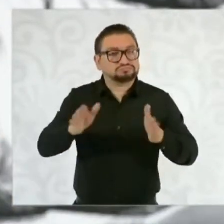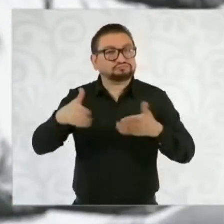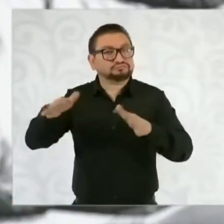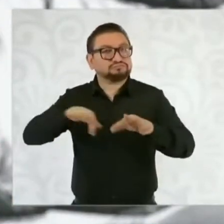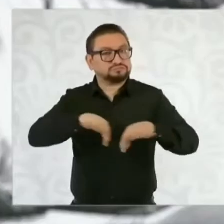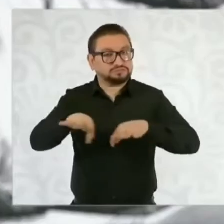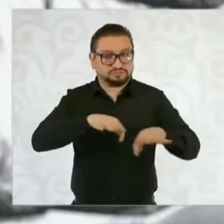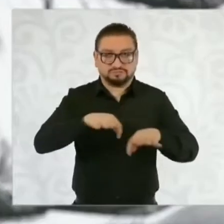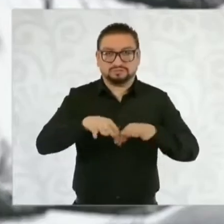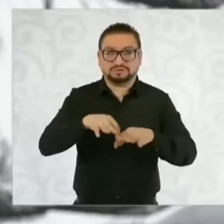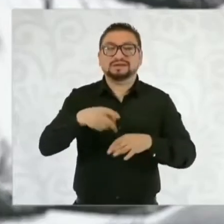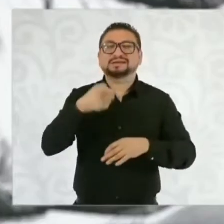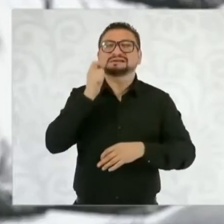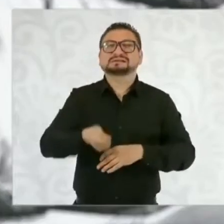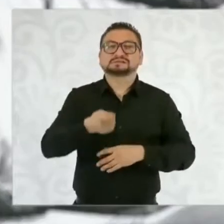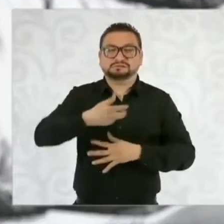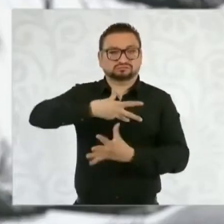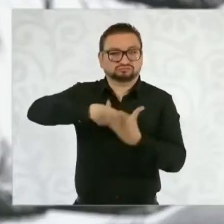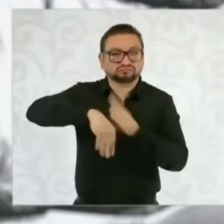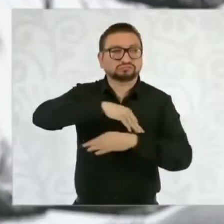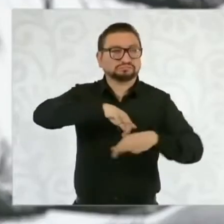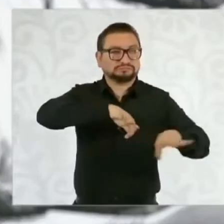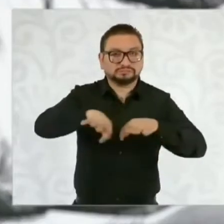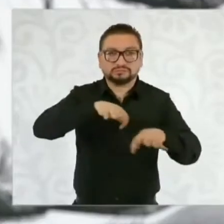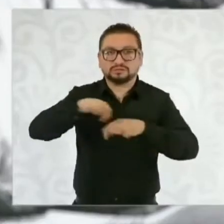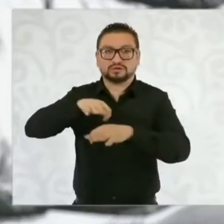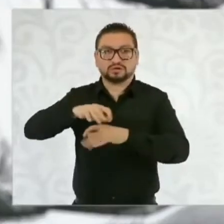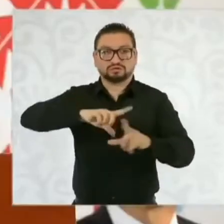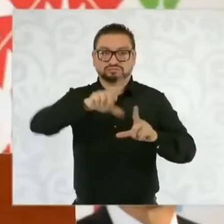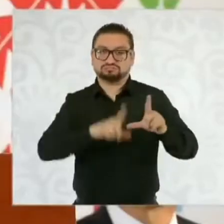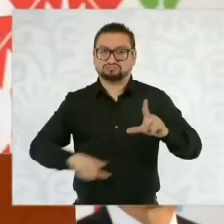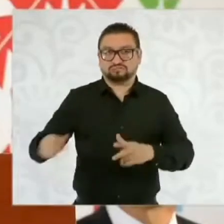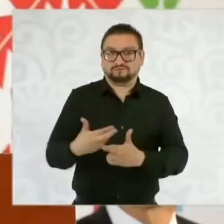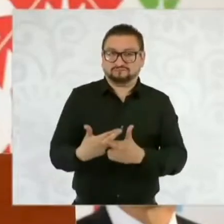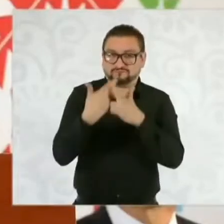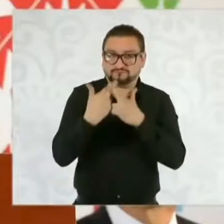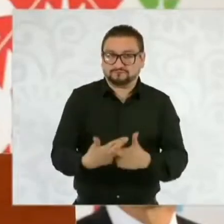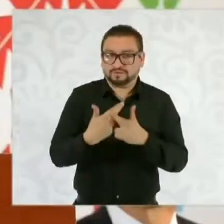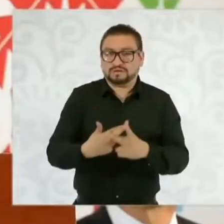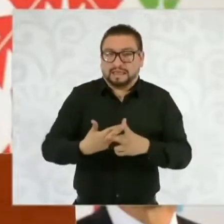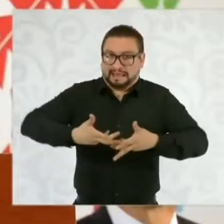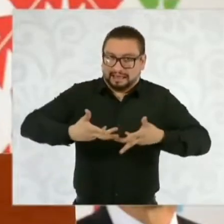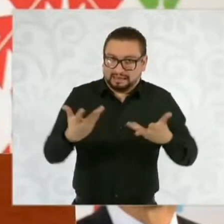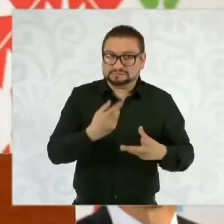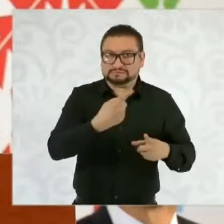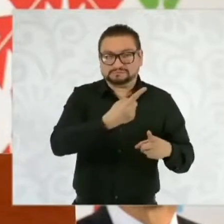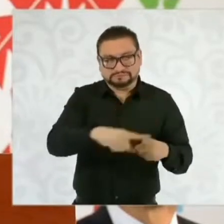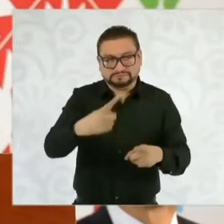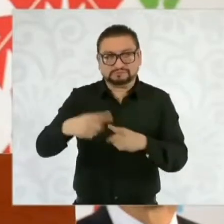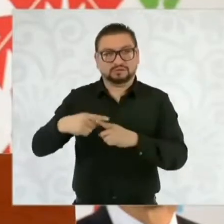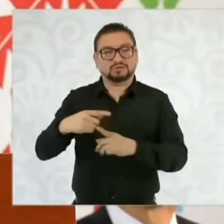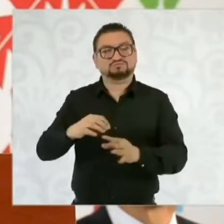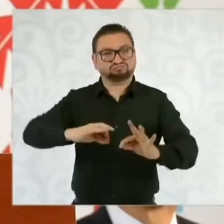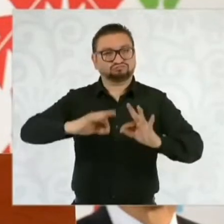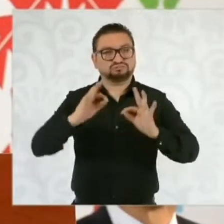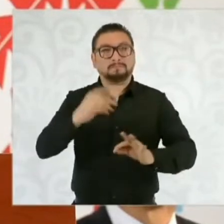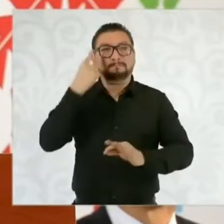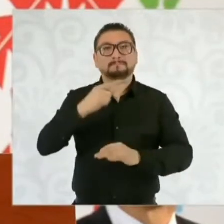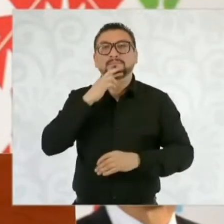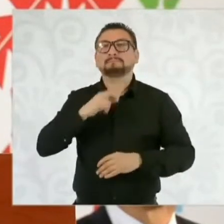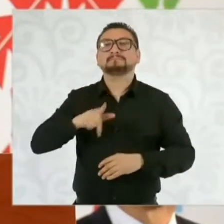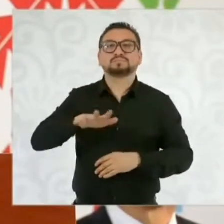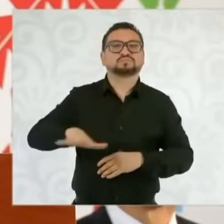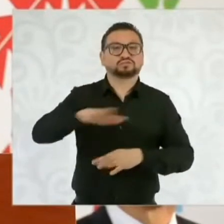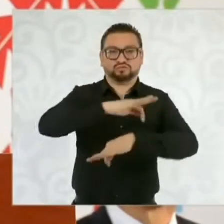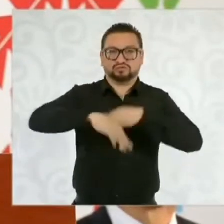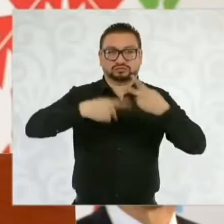Compartir la prosperidad implica distribuir la riqueza nacional a través de acciones concretas y efectivas para mejorar el